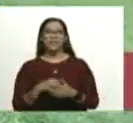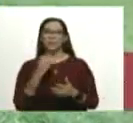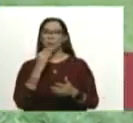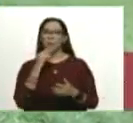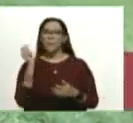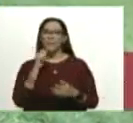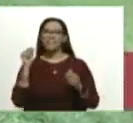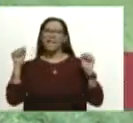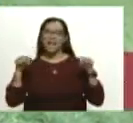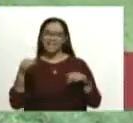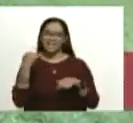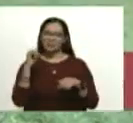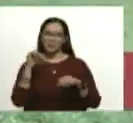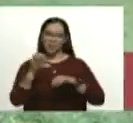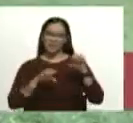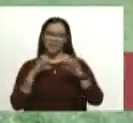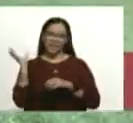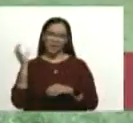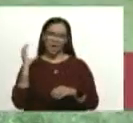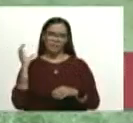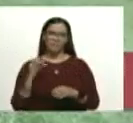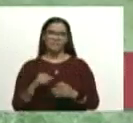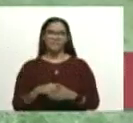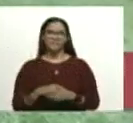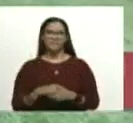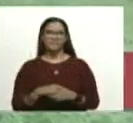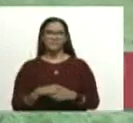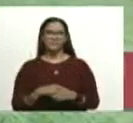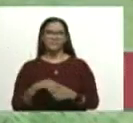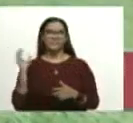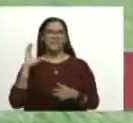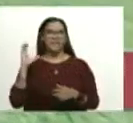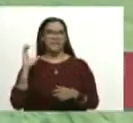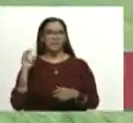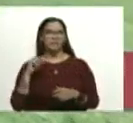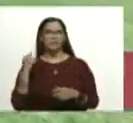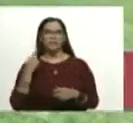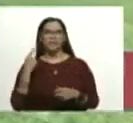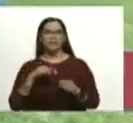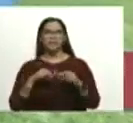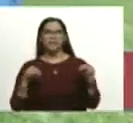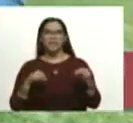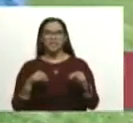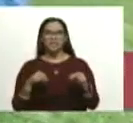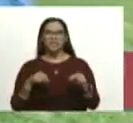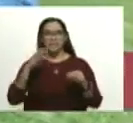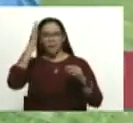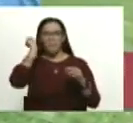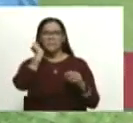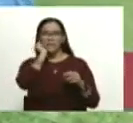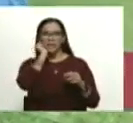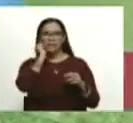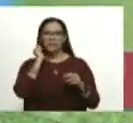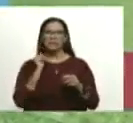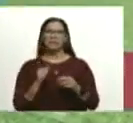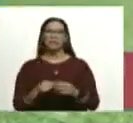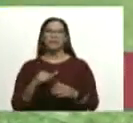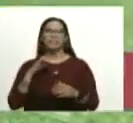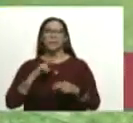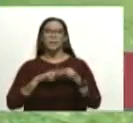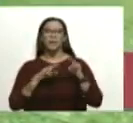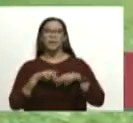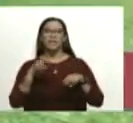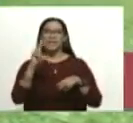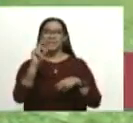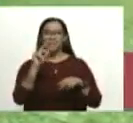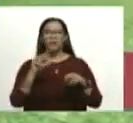meses aquí en el Zoológico de Caricuao. Caracas solo tiene un terrario y está en el Parque Generalísimo Francisco de Miranda. Estamos construyendo el